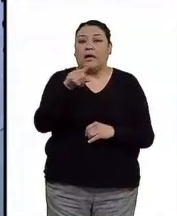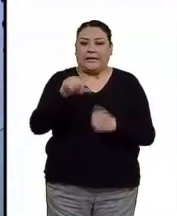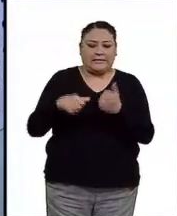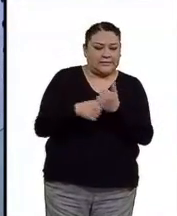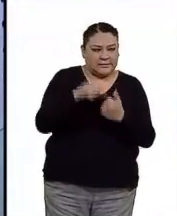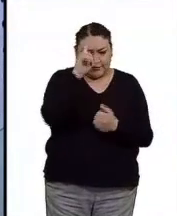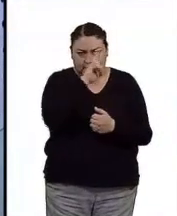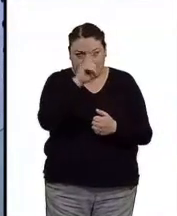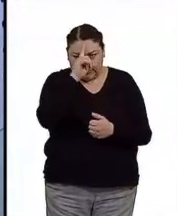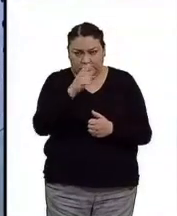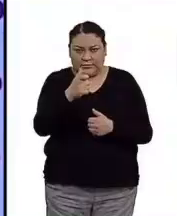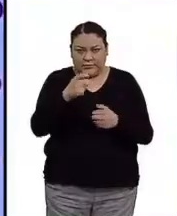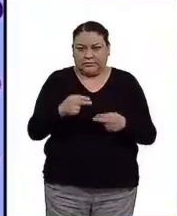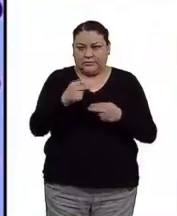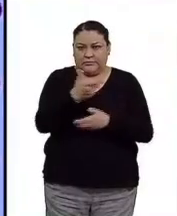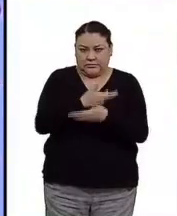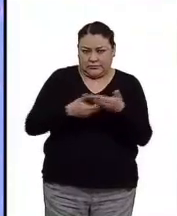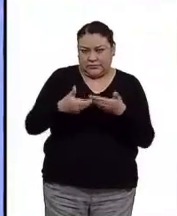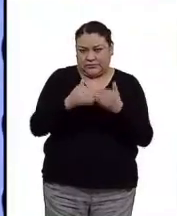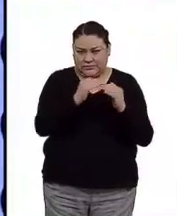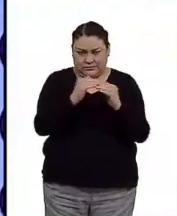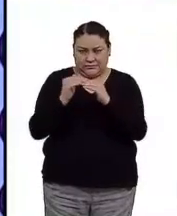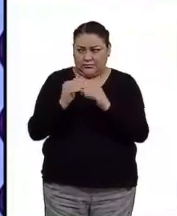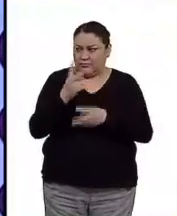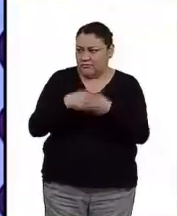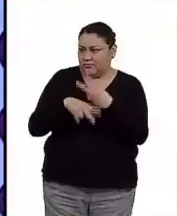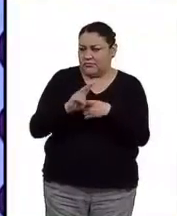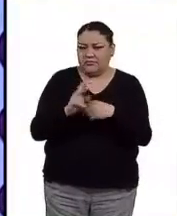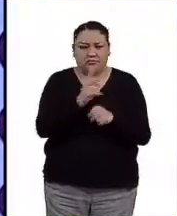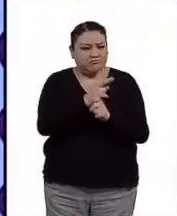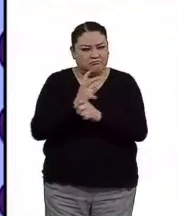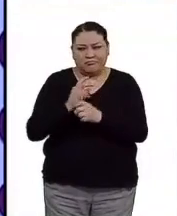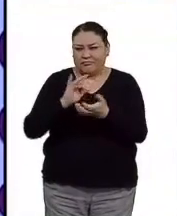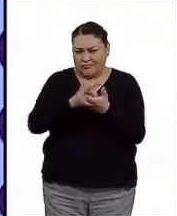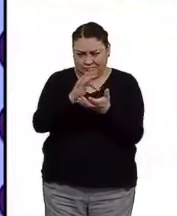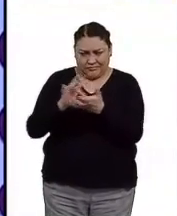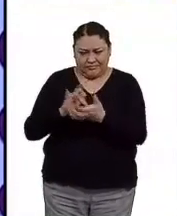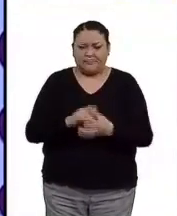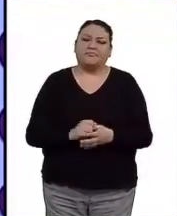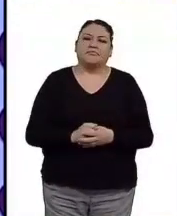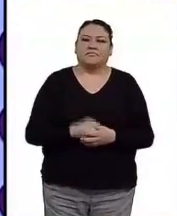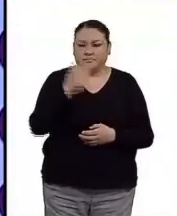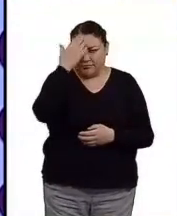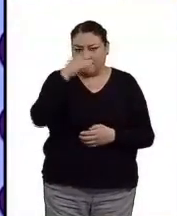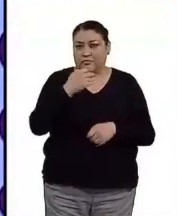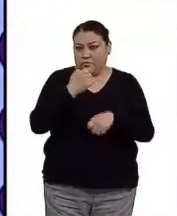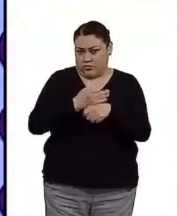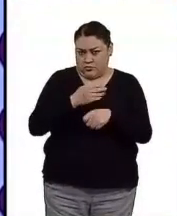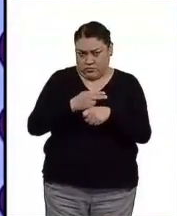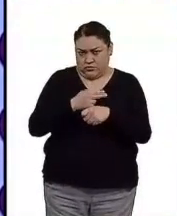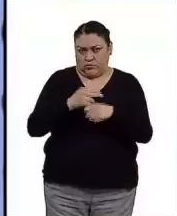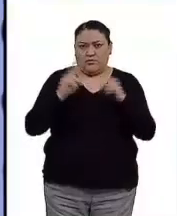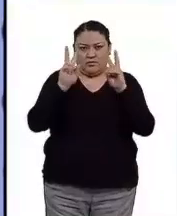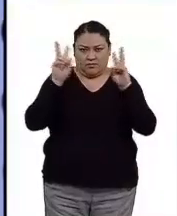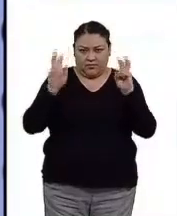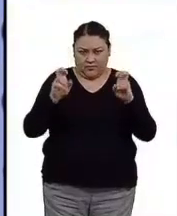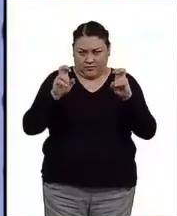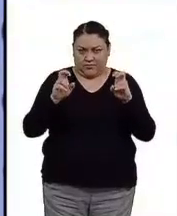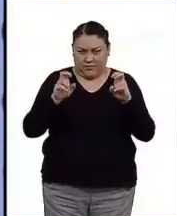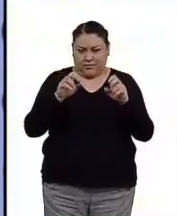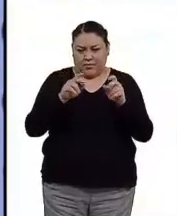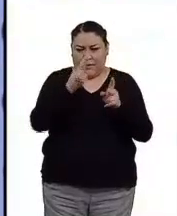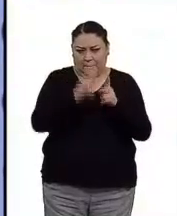género, economía e igualdad laboral. Muchas gracias por estar aquí. Gracias por la invitación. Bueno, en el primer bloque de este programa vamos a abordar un poco